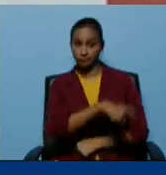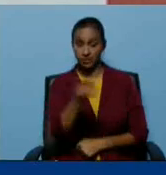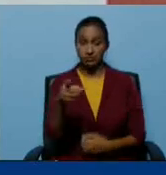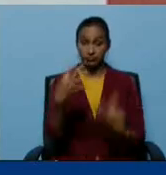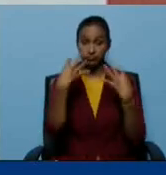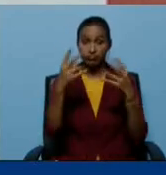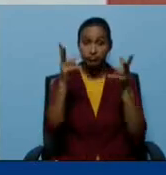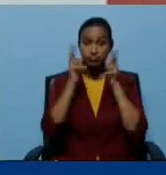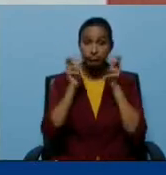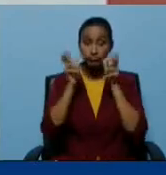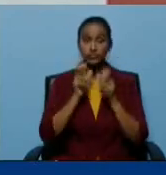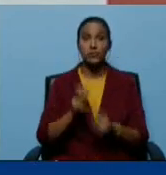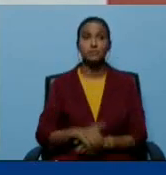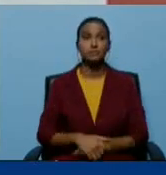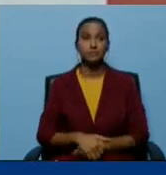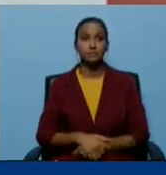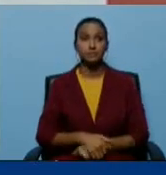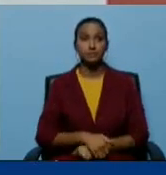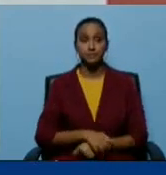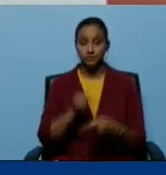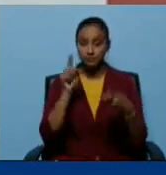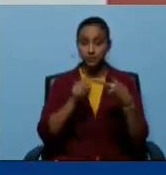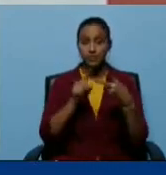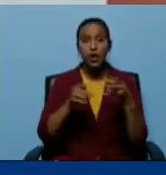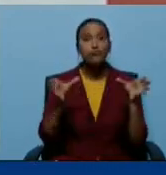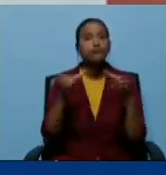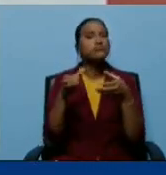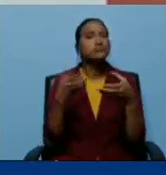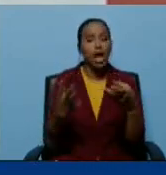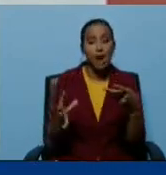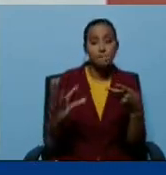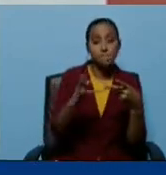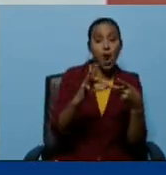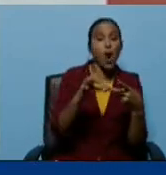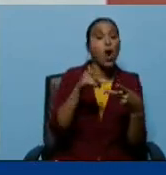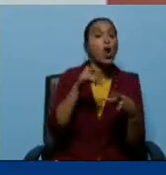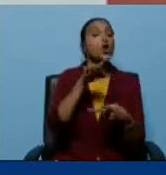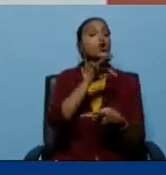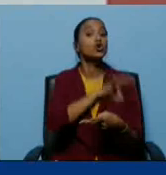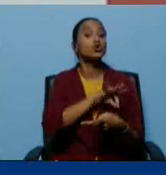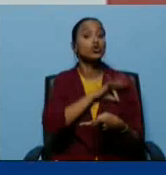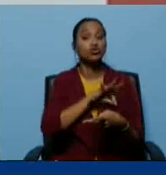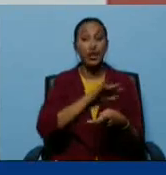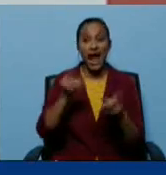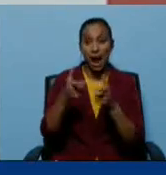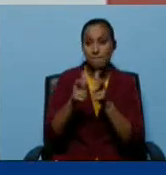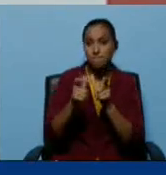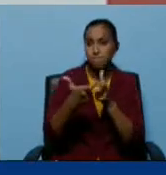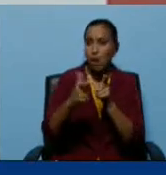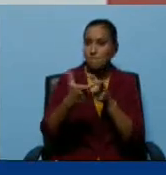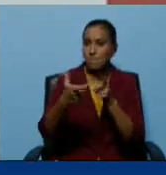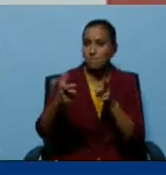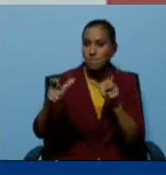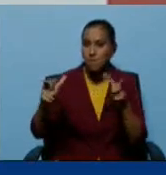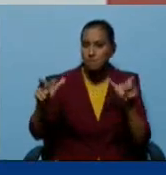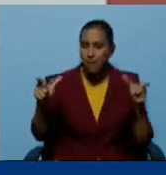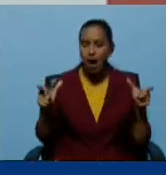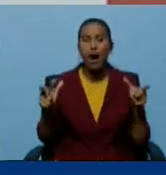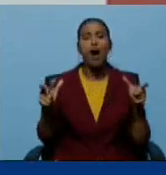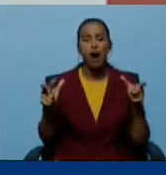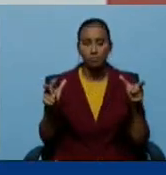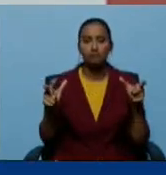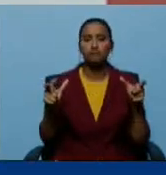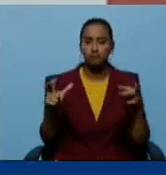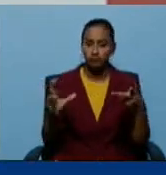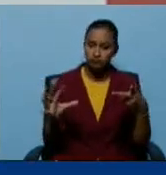El concepto, el segundo anillo de fuerza es lo social en expansión. Y lo social